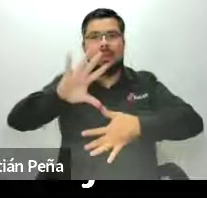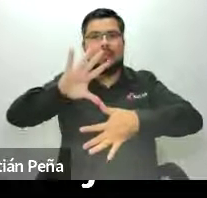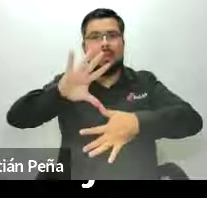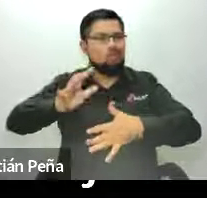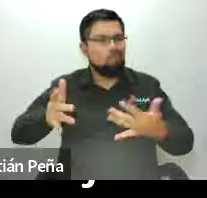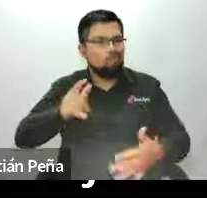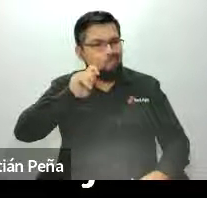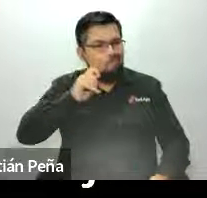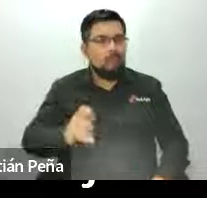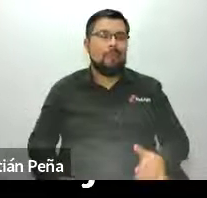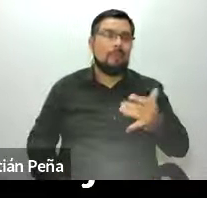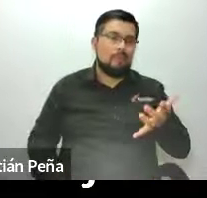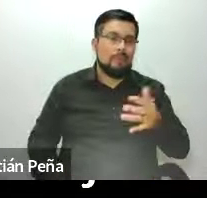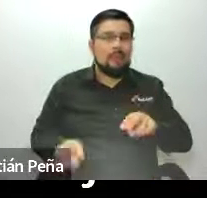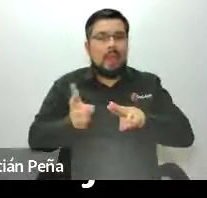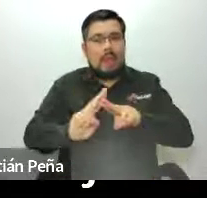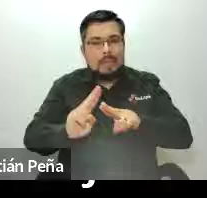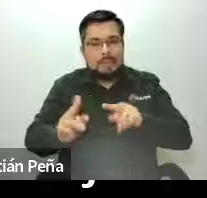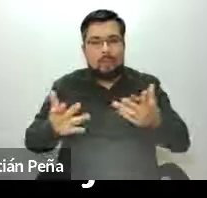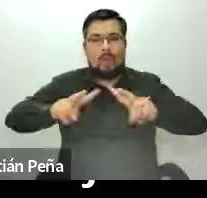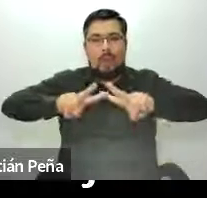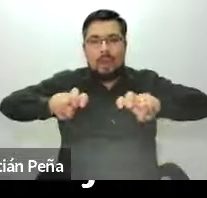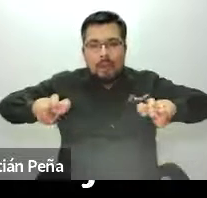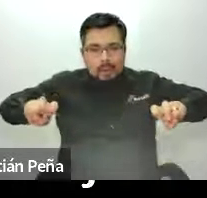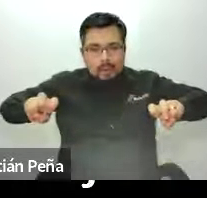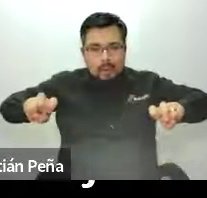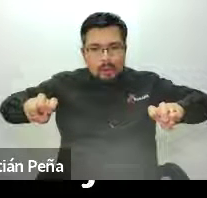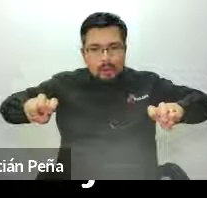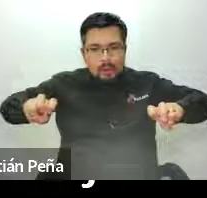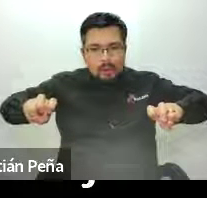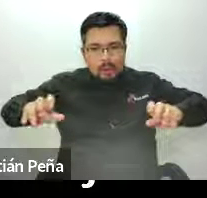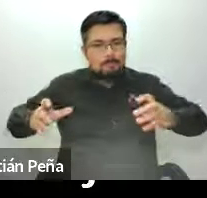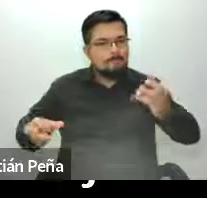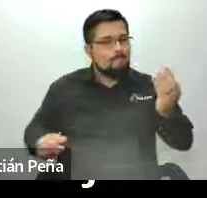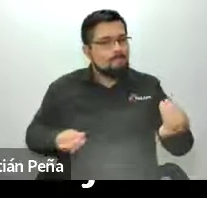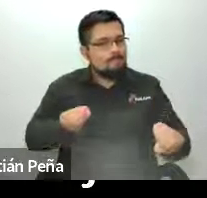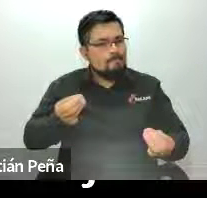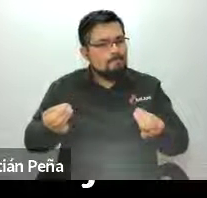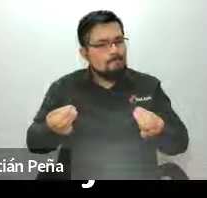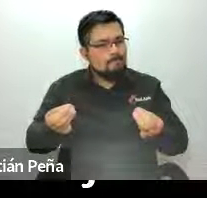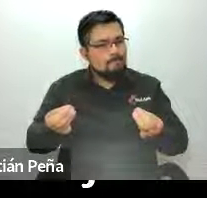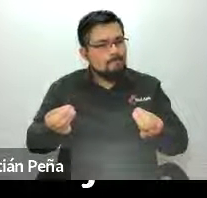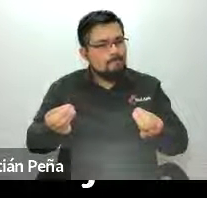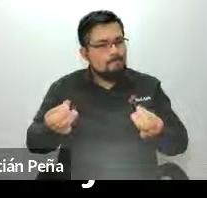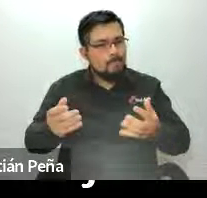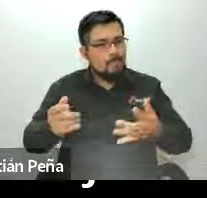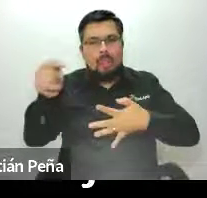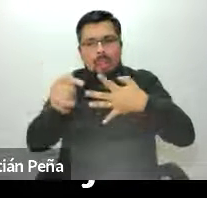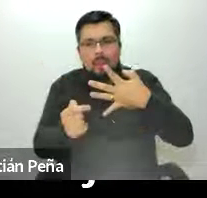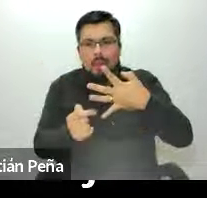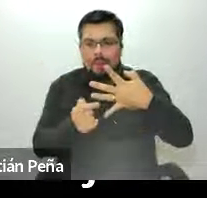cuando nosotros hacemos este análisis de los componentes que requerimos para poder decir qué es lo relevante y lo pertinente, bueno,